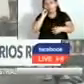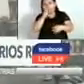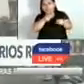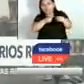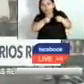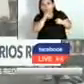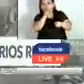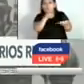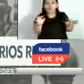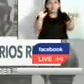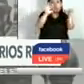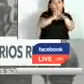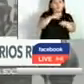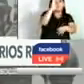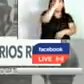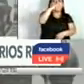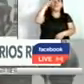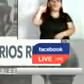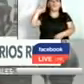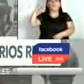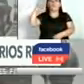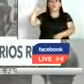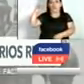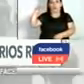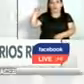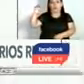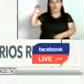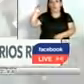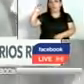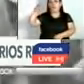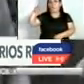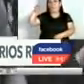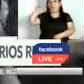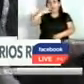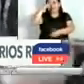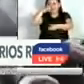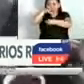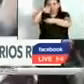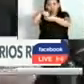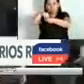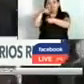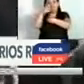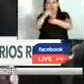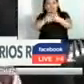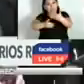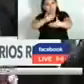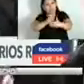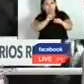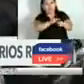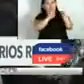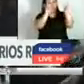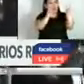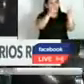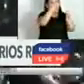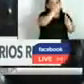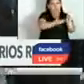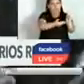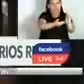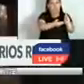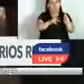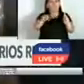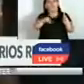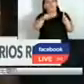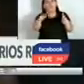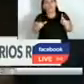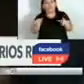las sanciones con la Unión Europea, que ya había impuesto sanciones contra un pequeño número de funcionarios rusos en el caso de Navalny. La comunidad